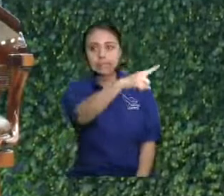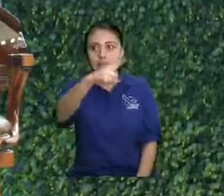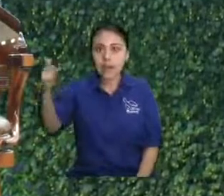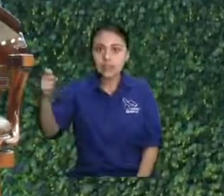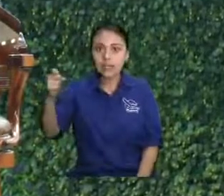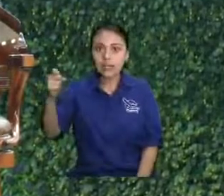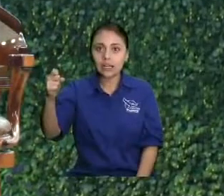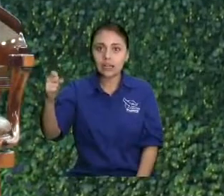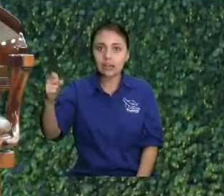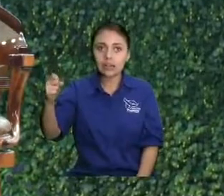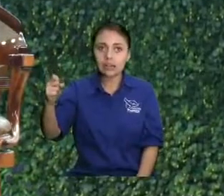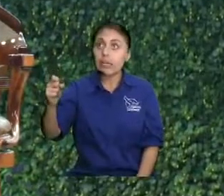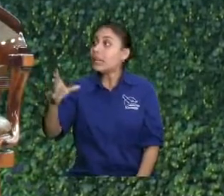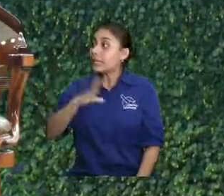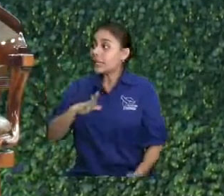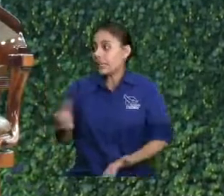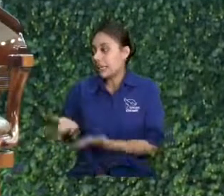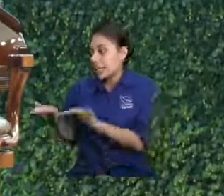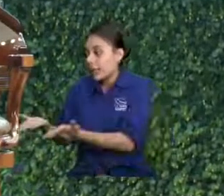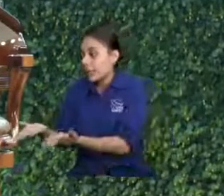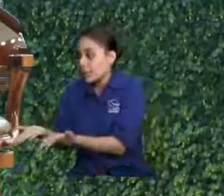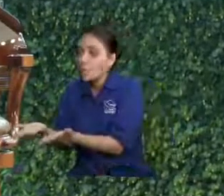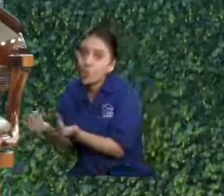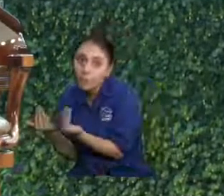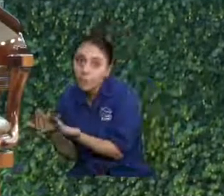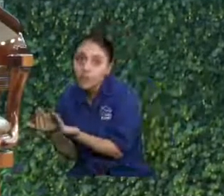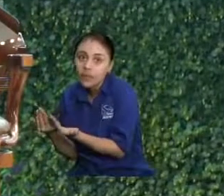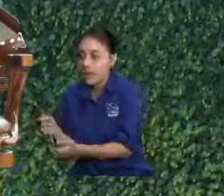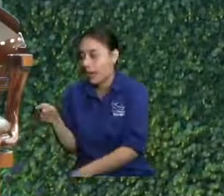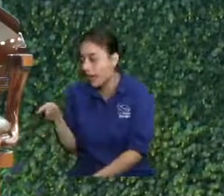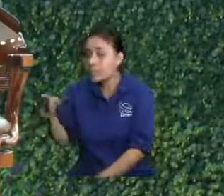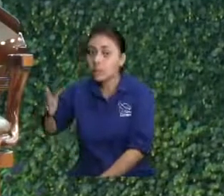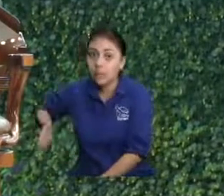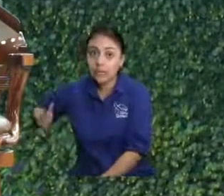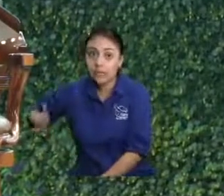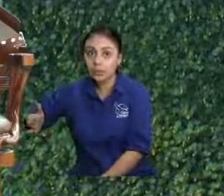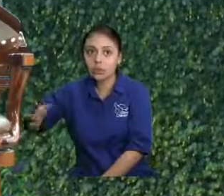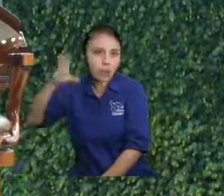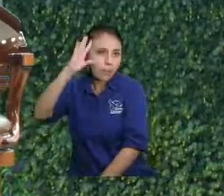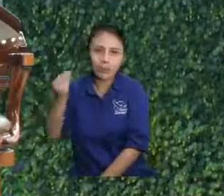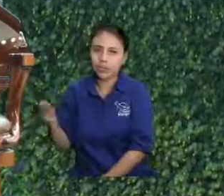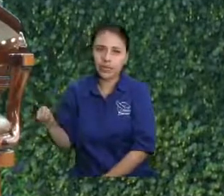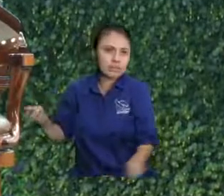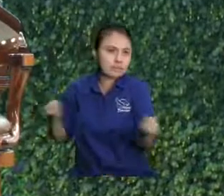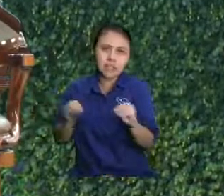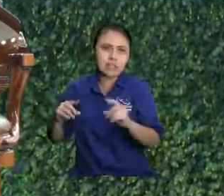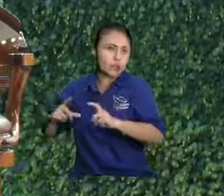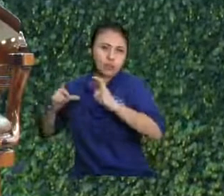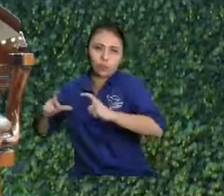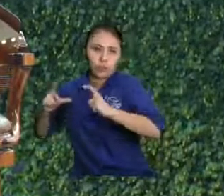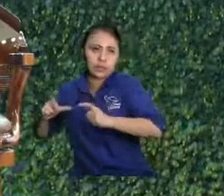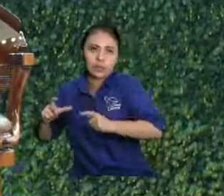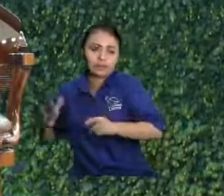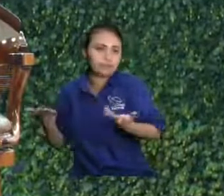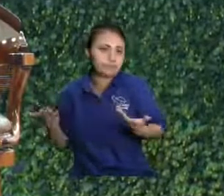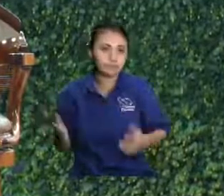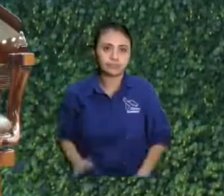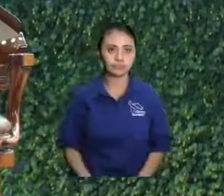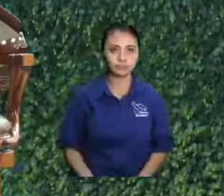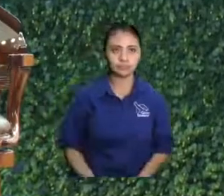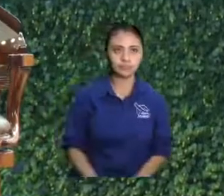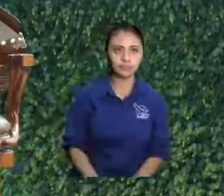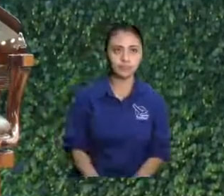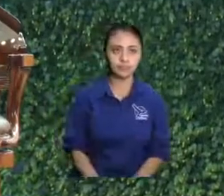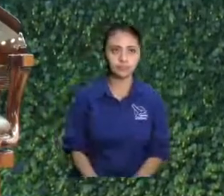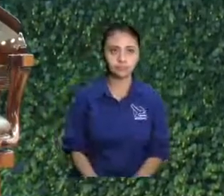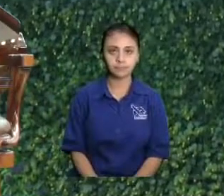Los vecinos le tienen que tirar un pan para que, porque el hermano que está ahí es un impío. Sí, era un hermano que tenía